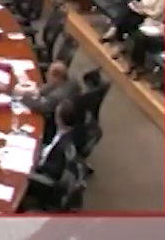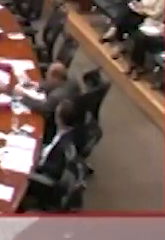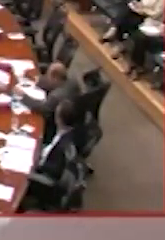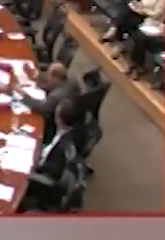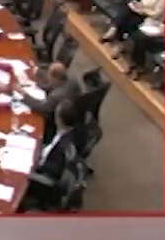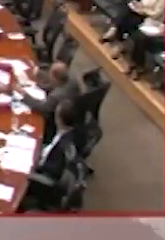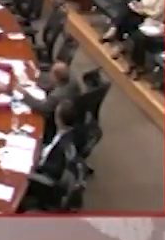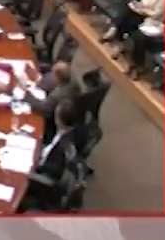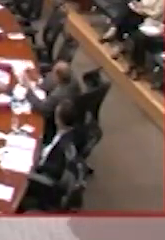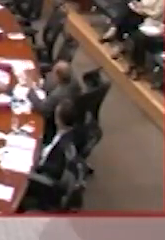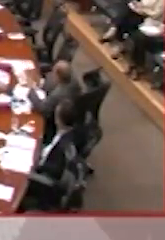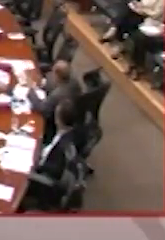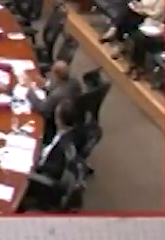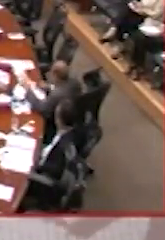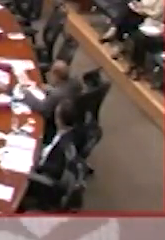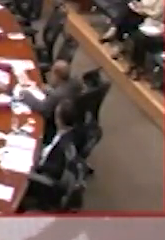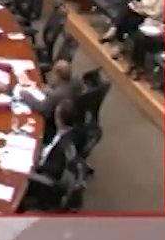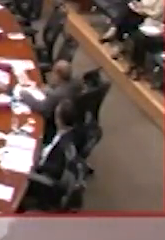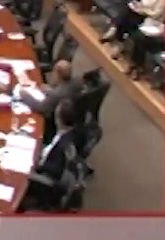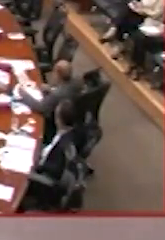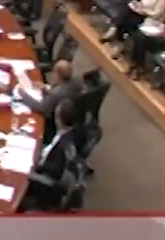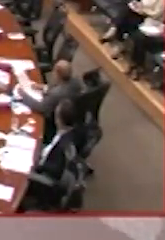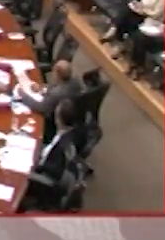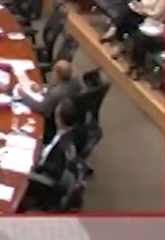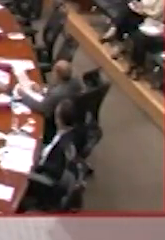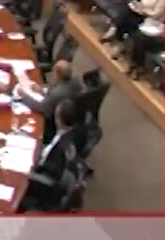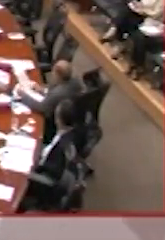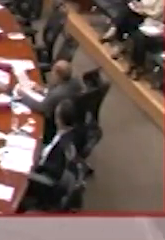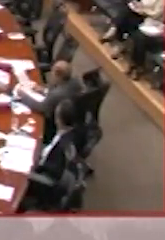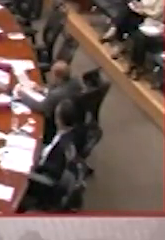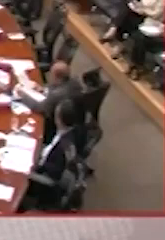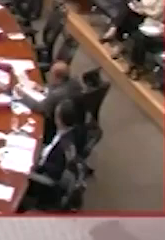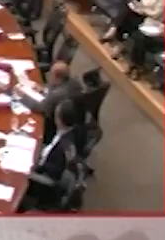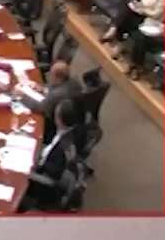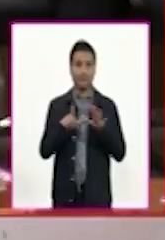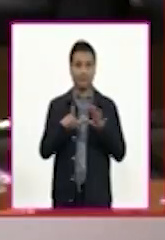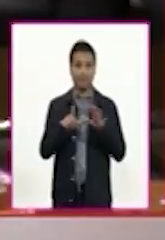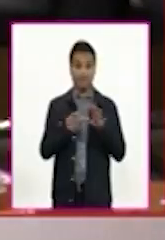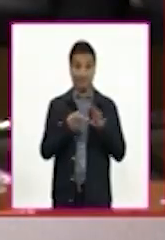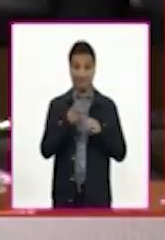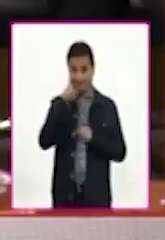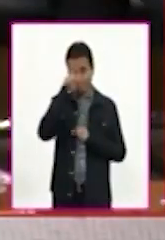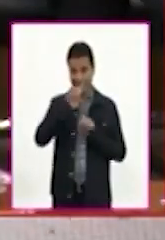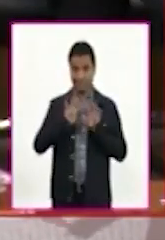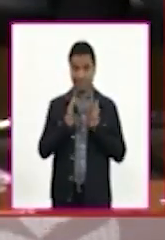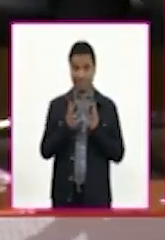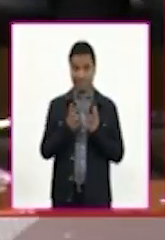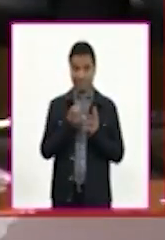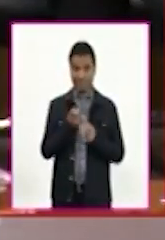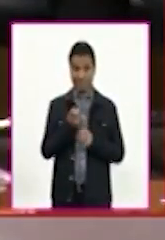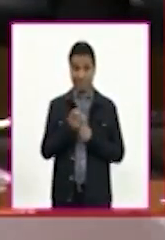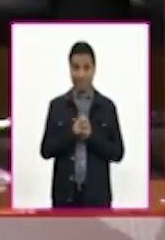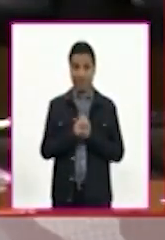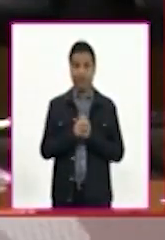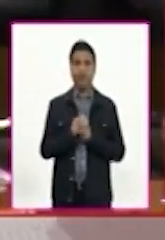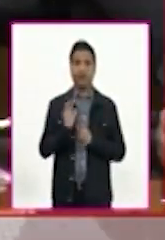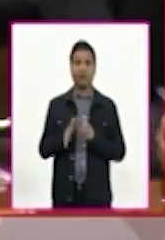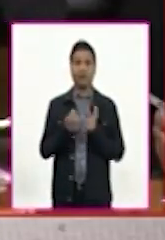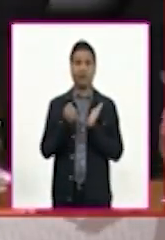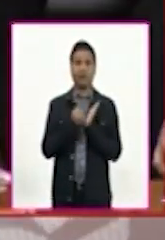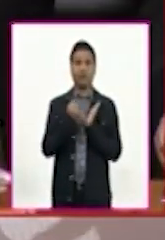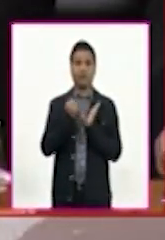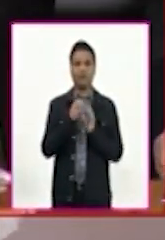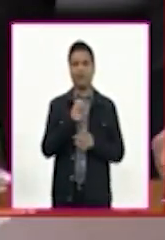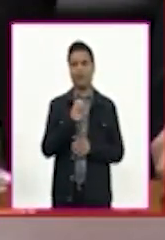399 millones de pesos. El Partido de Movimiento Ciudadano, 385 millones. Y Morena, en este caso,